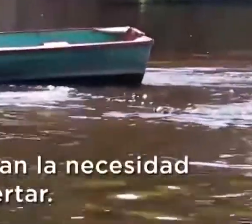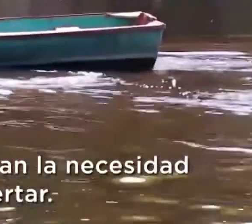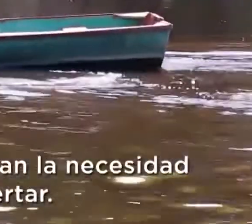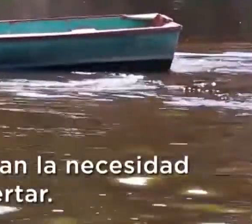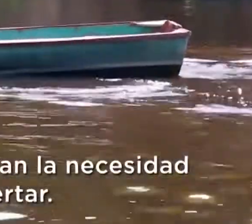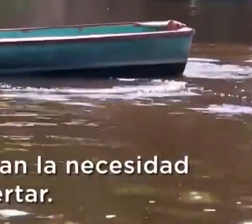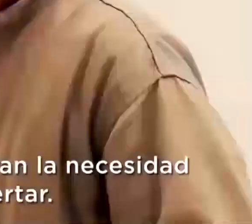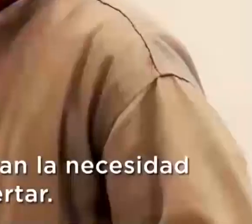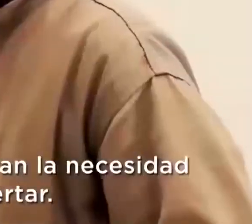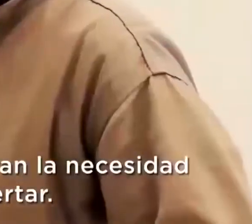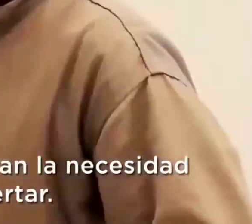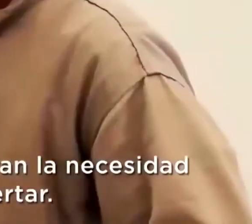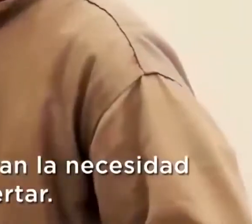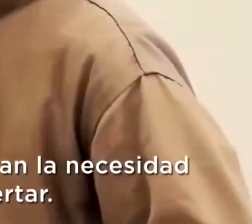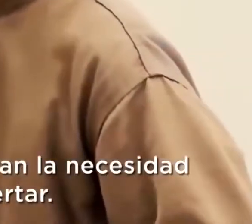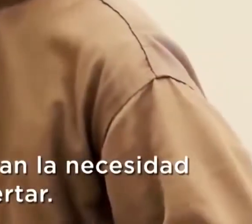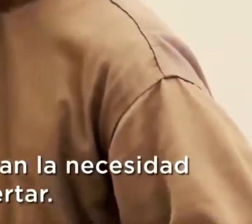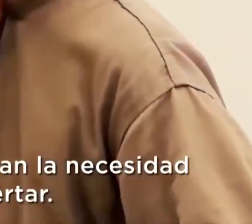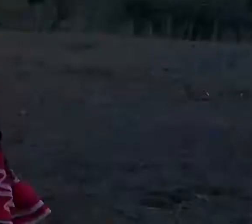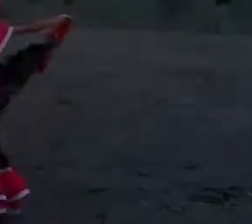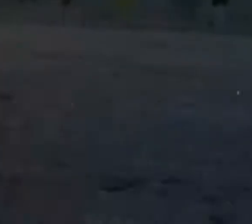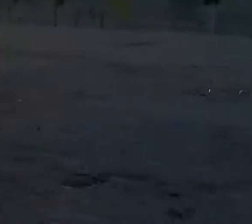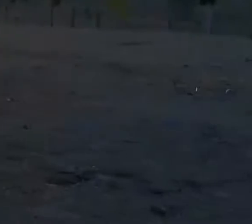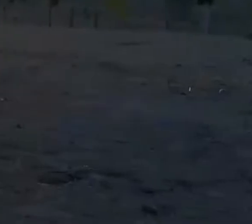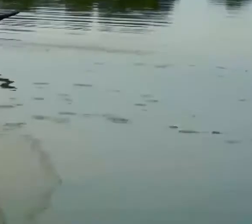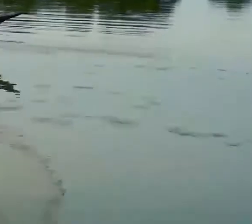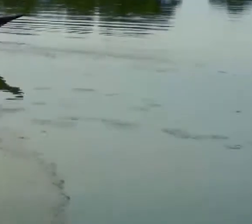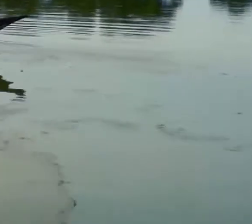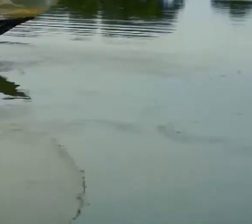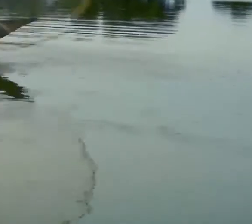nos muestran la necesidad que tenemos de despertar.